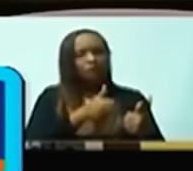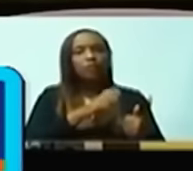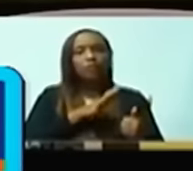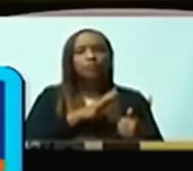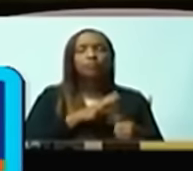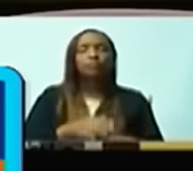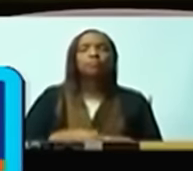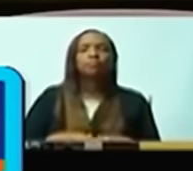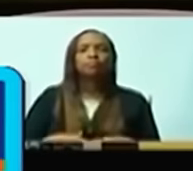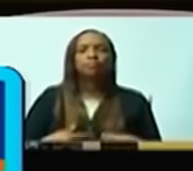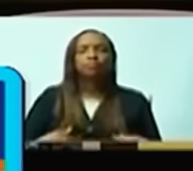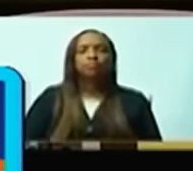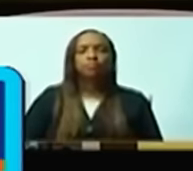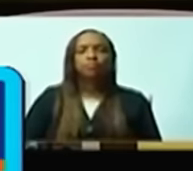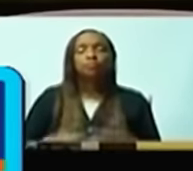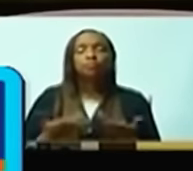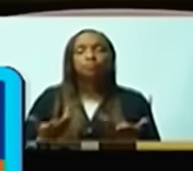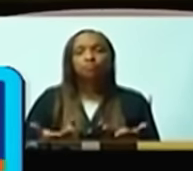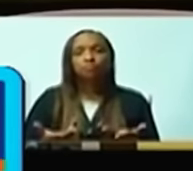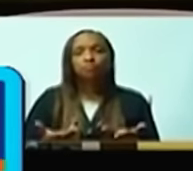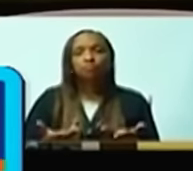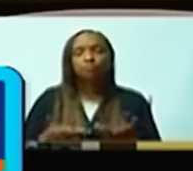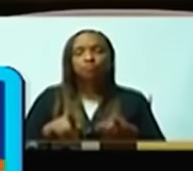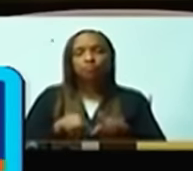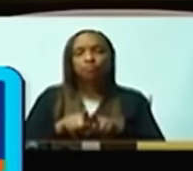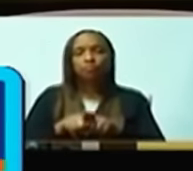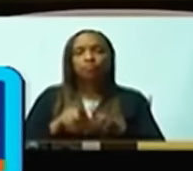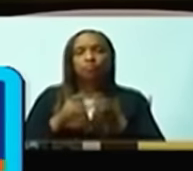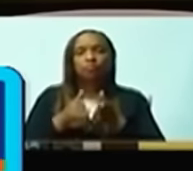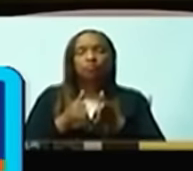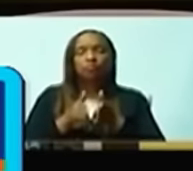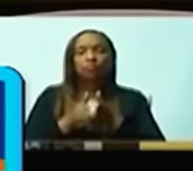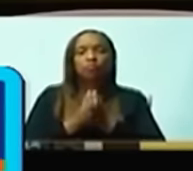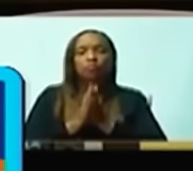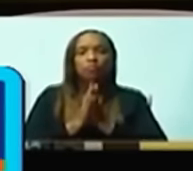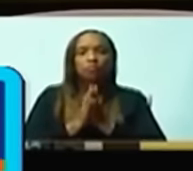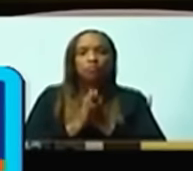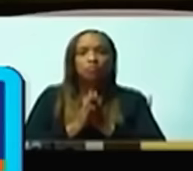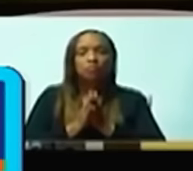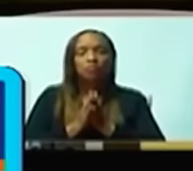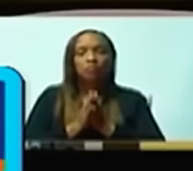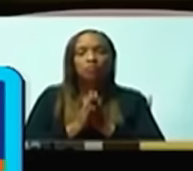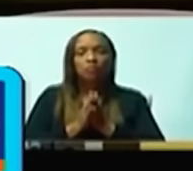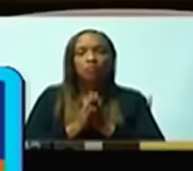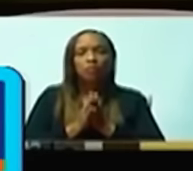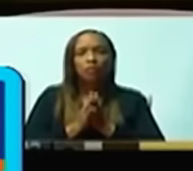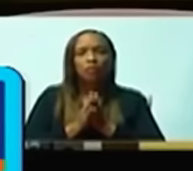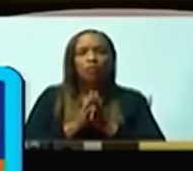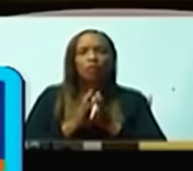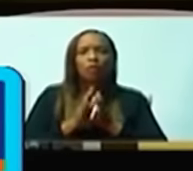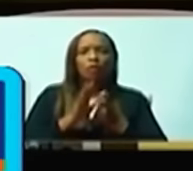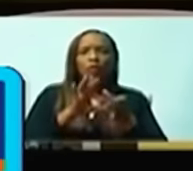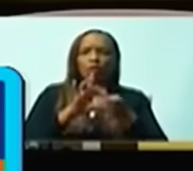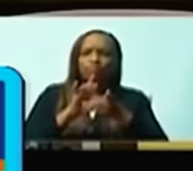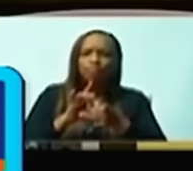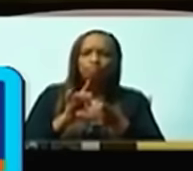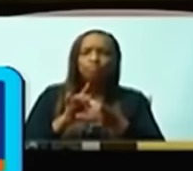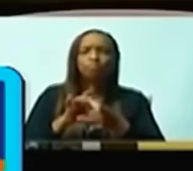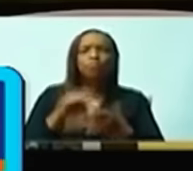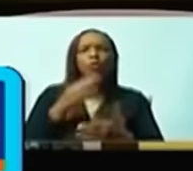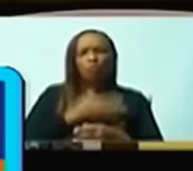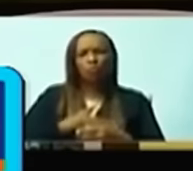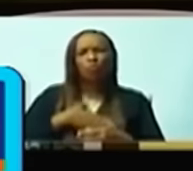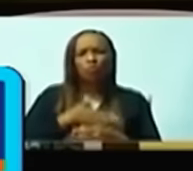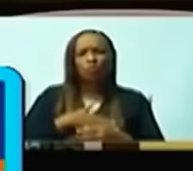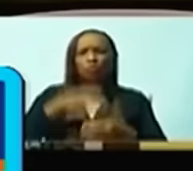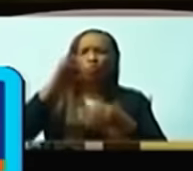participado muy de lleno en las discusiones de la comisión, para que emitan sus pareceres, y nosotros pedimos el voto